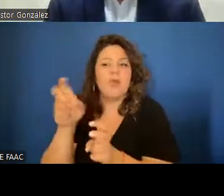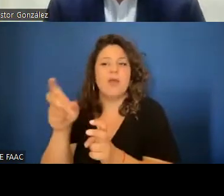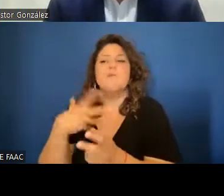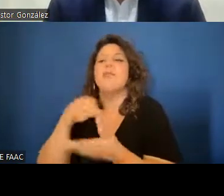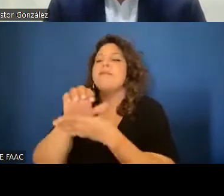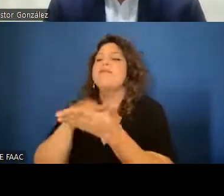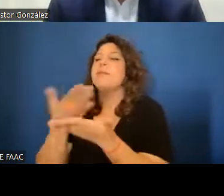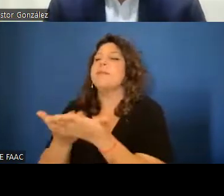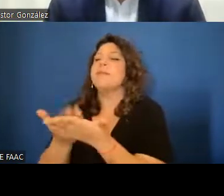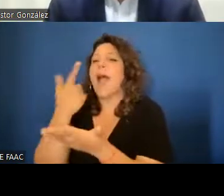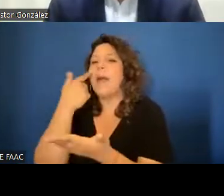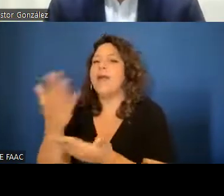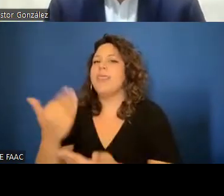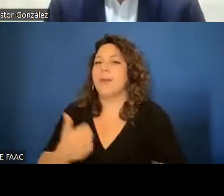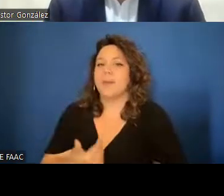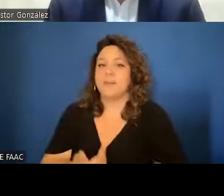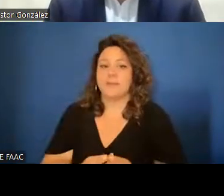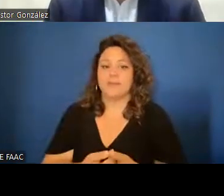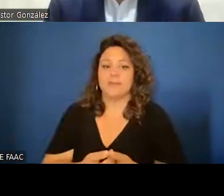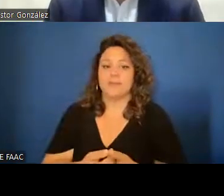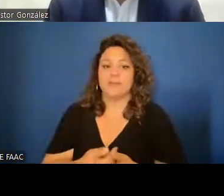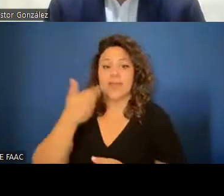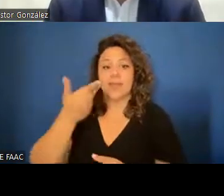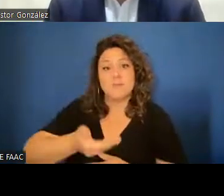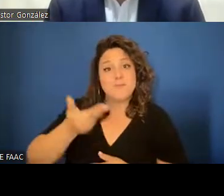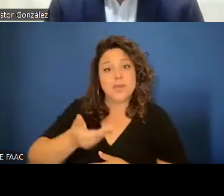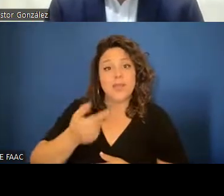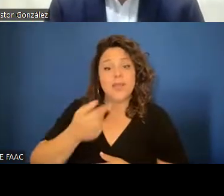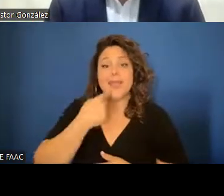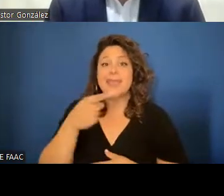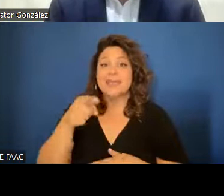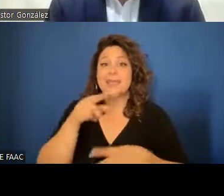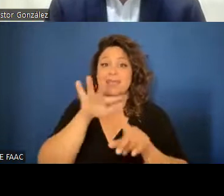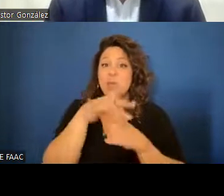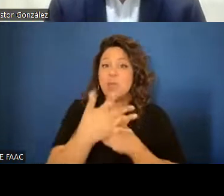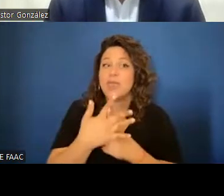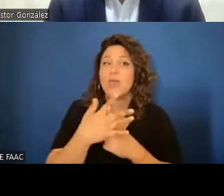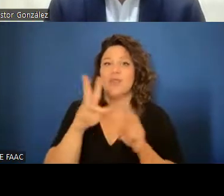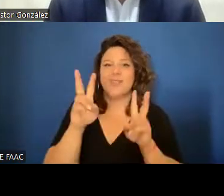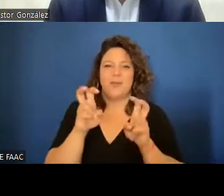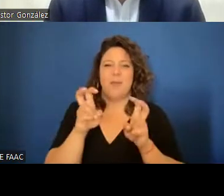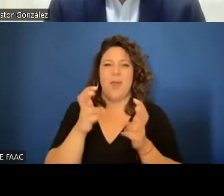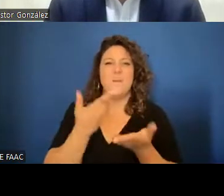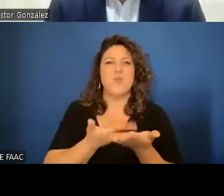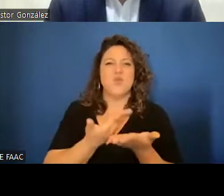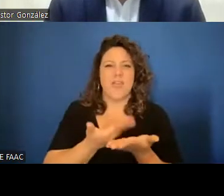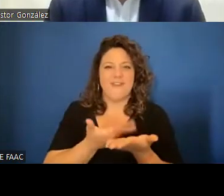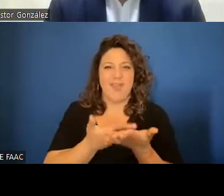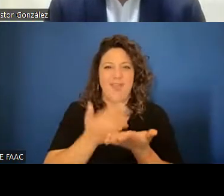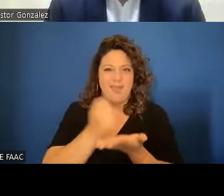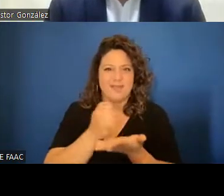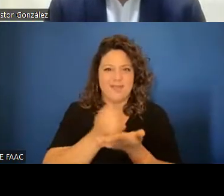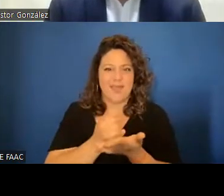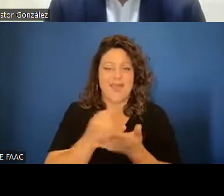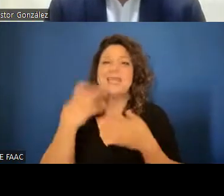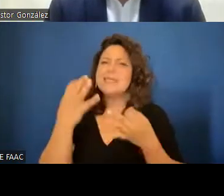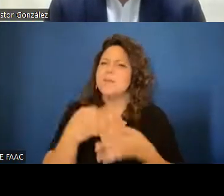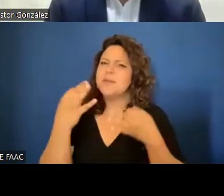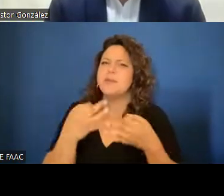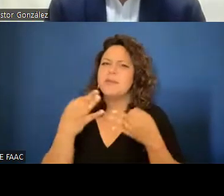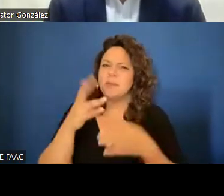aporta indicios de que efectivamente se está dando esa situación, la persona demandada o la empresa o la